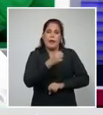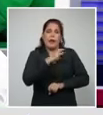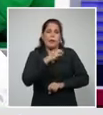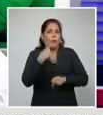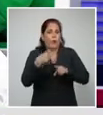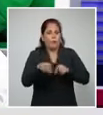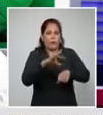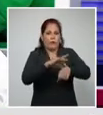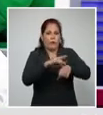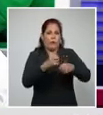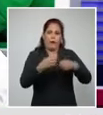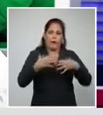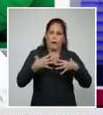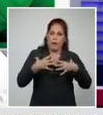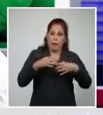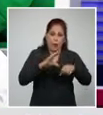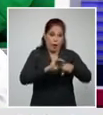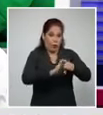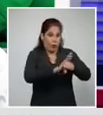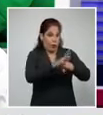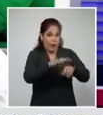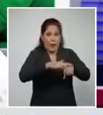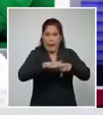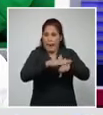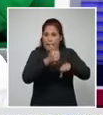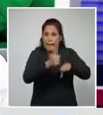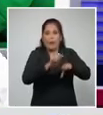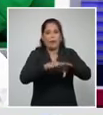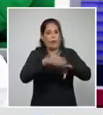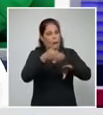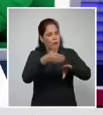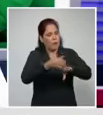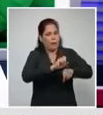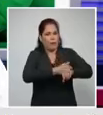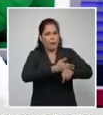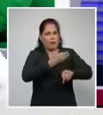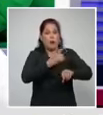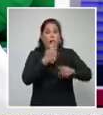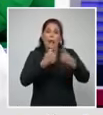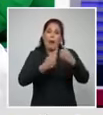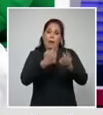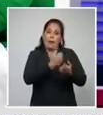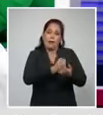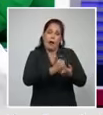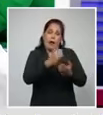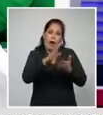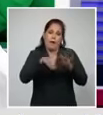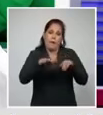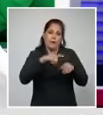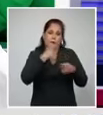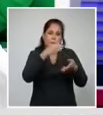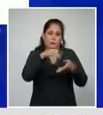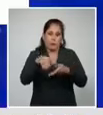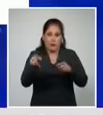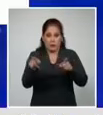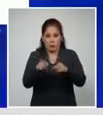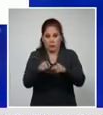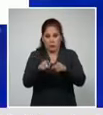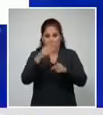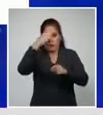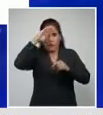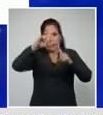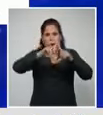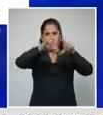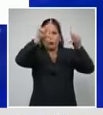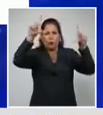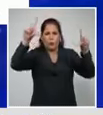secuelas y lamentablemente algunas fallecen. En resumen, Cuba, ahí tienen el gráfico que siempre